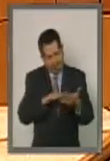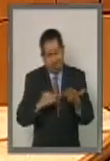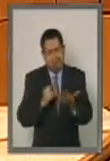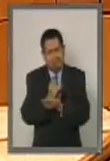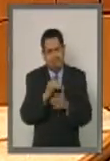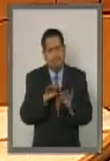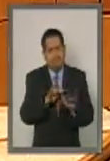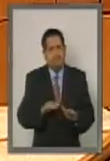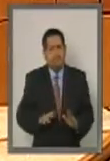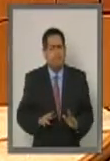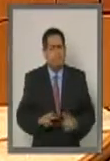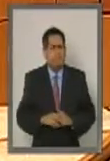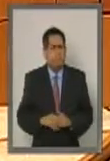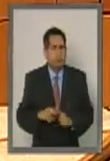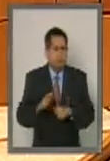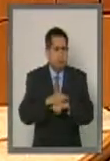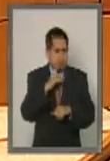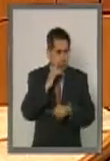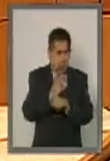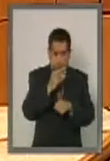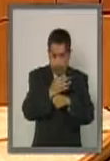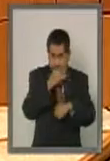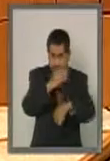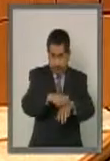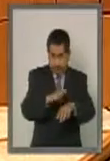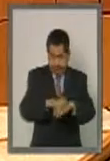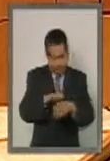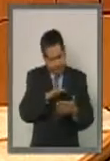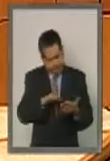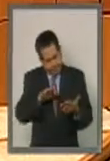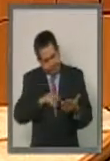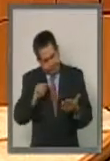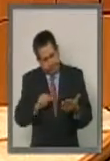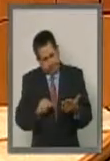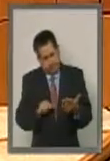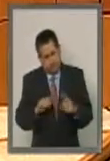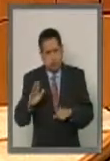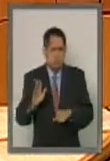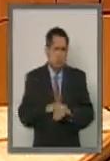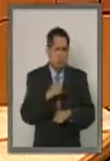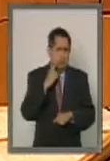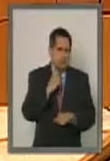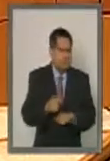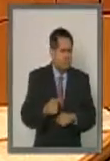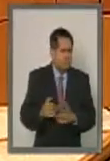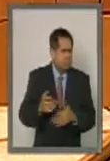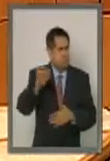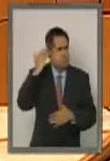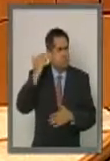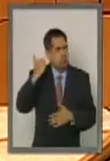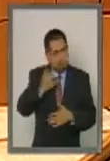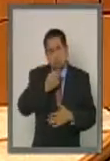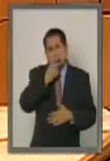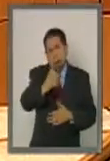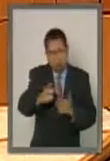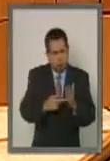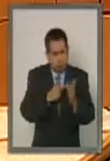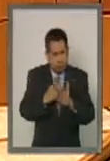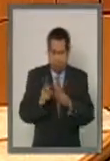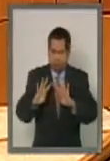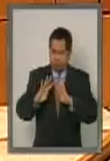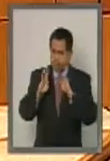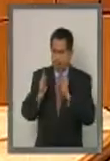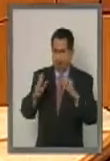dictamen. Lo hago en este momento porque en un momento lo hice patente ante la